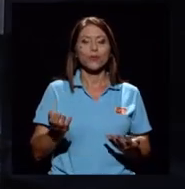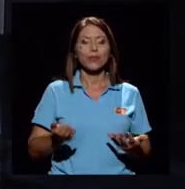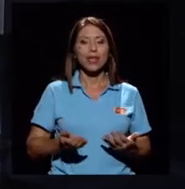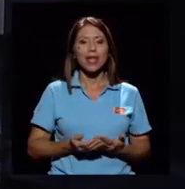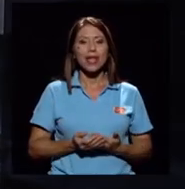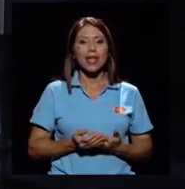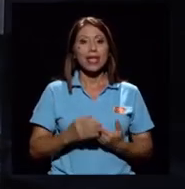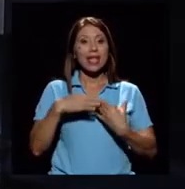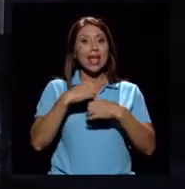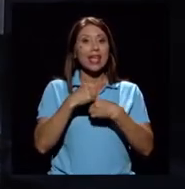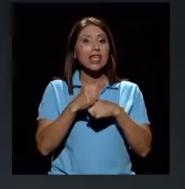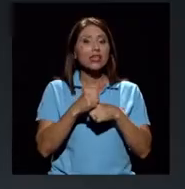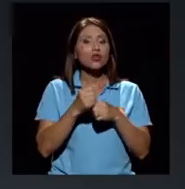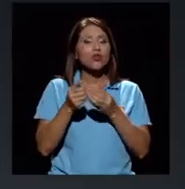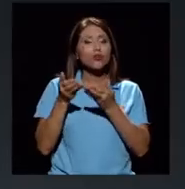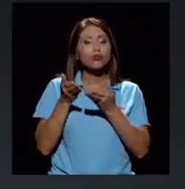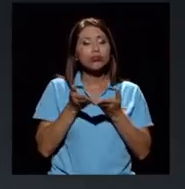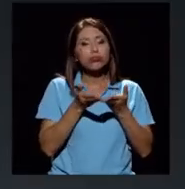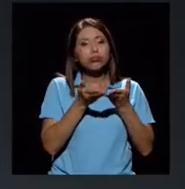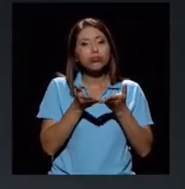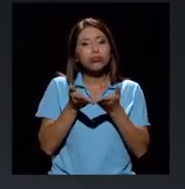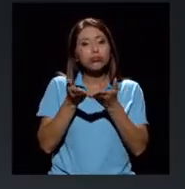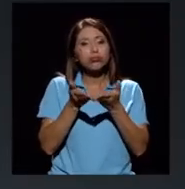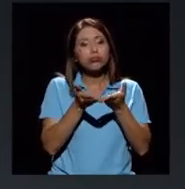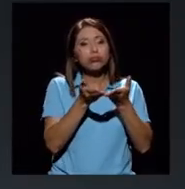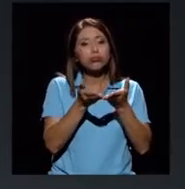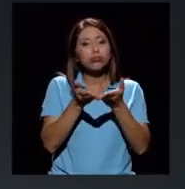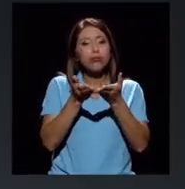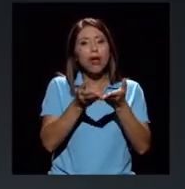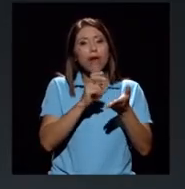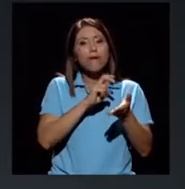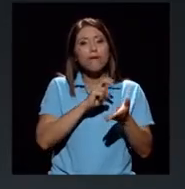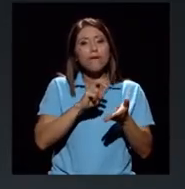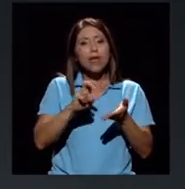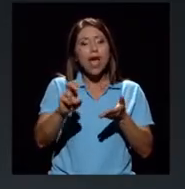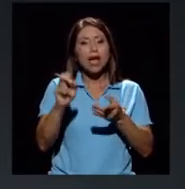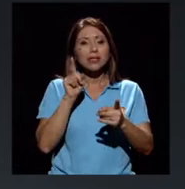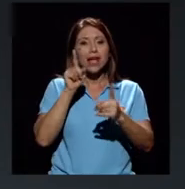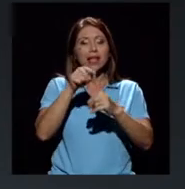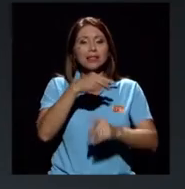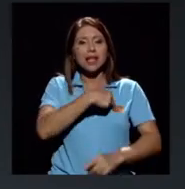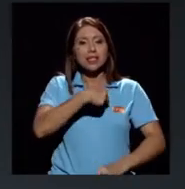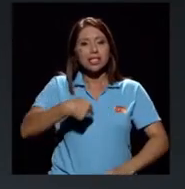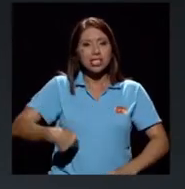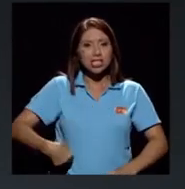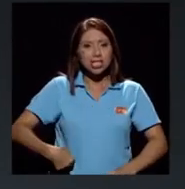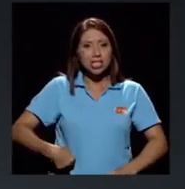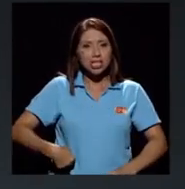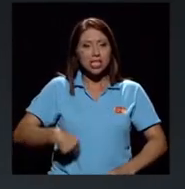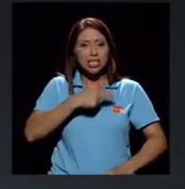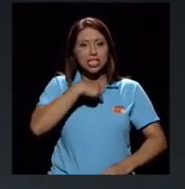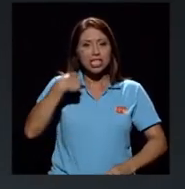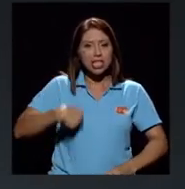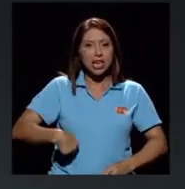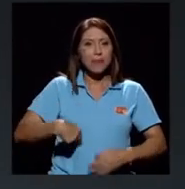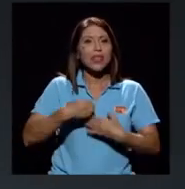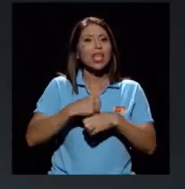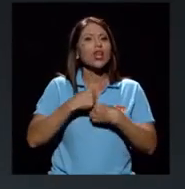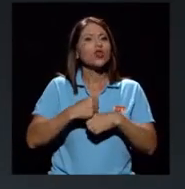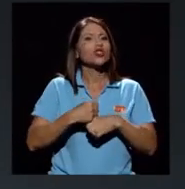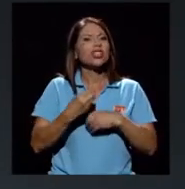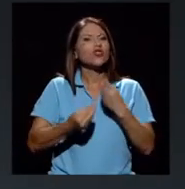y esos viajes china y los hizo sobre la ruta de la seda